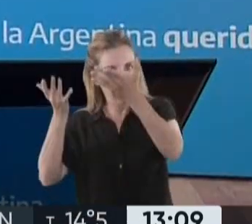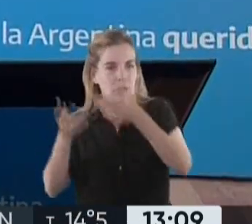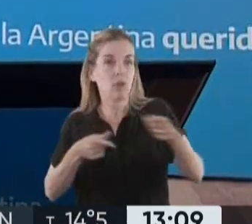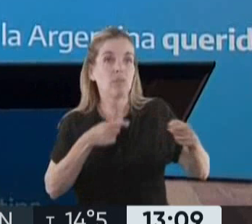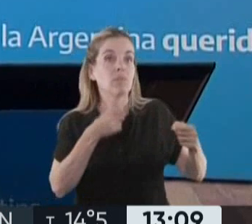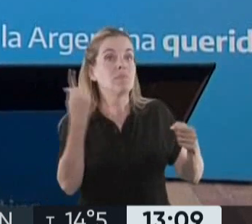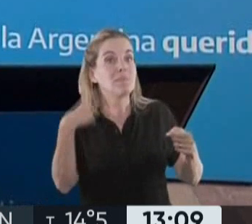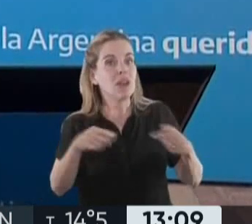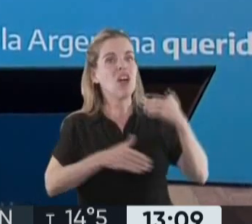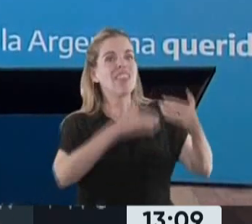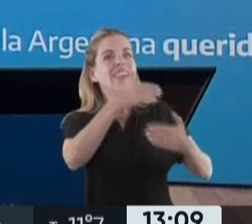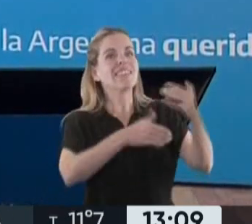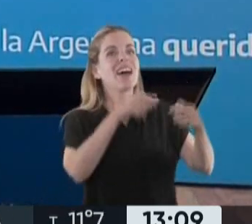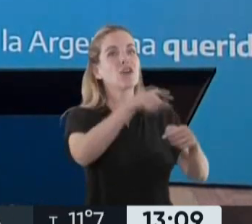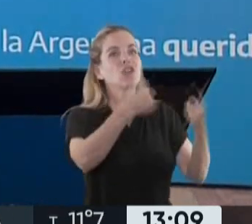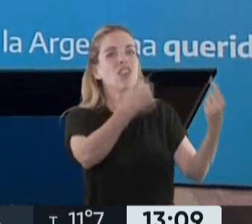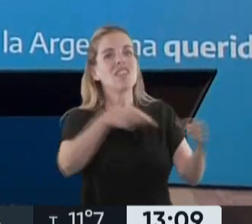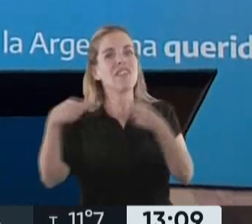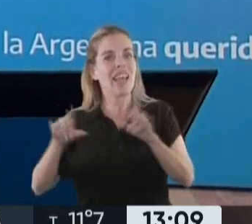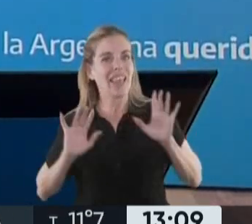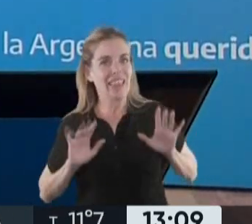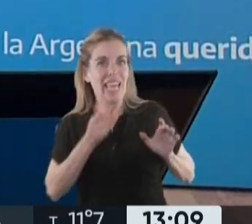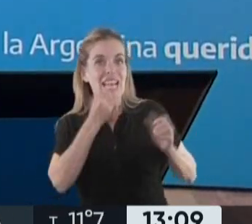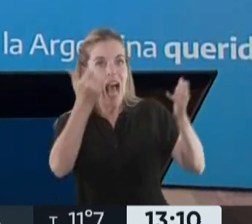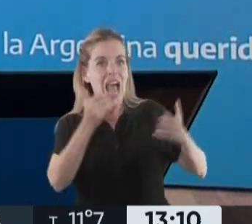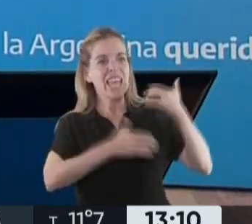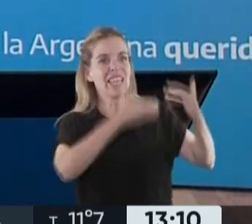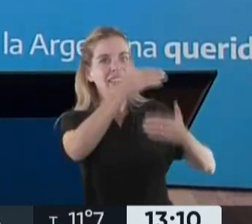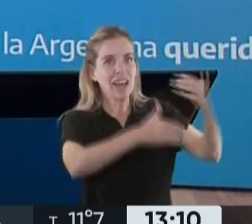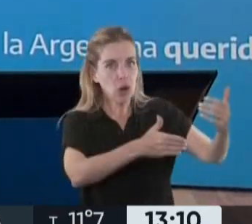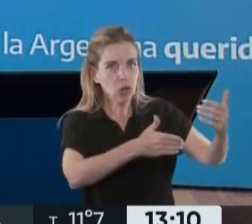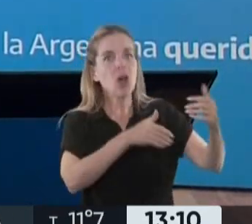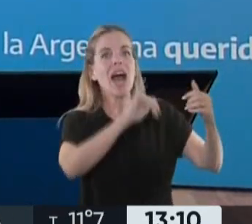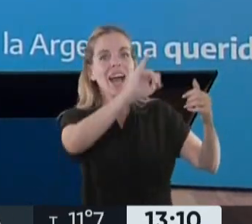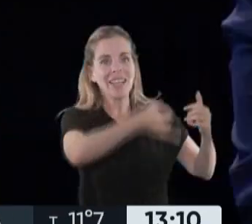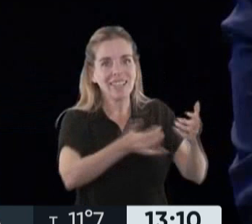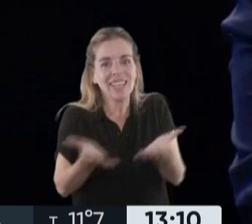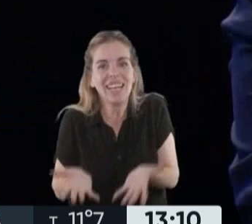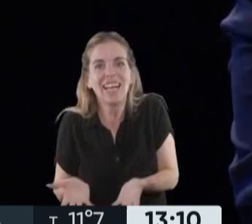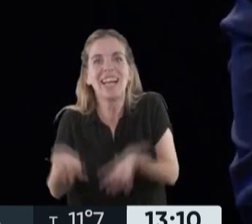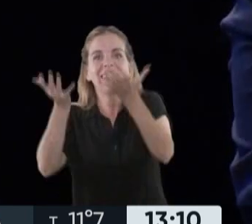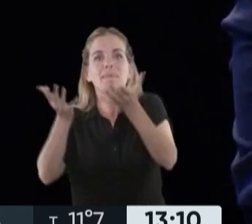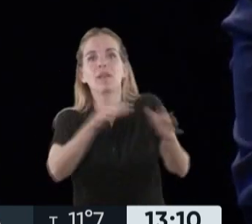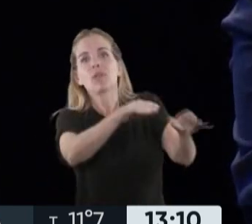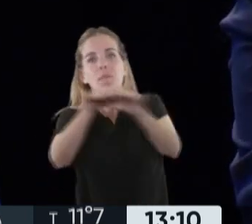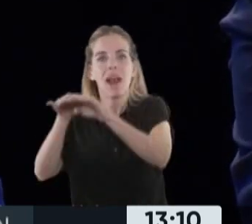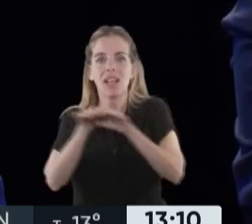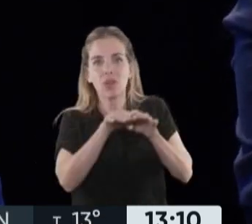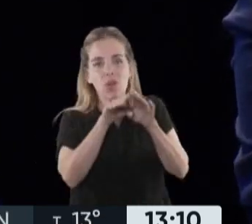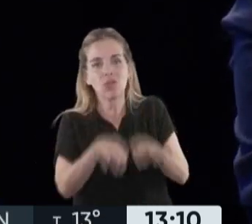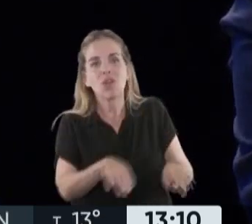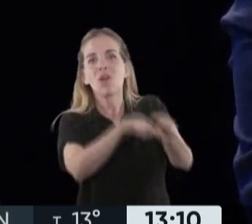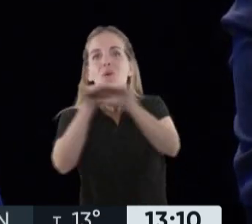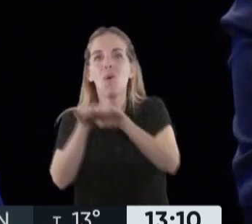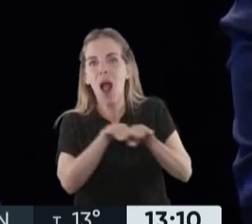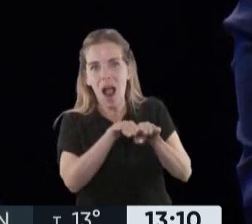desarrollo permite que el crecimiento sea para todos, sea equilibrado e igualitario. Y en